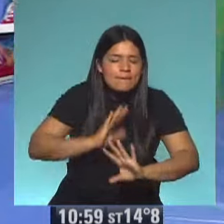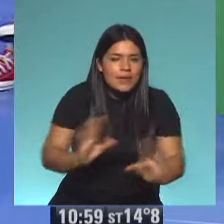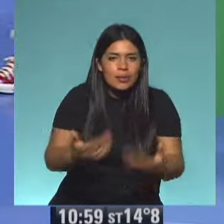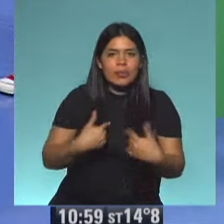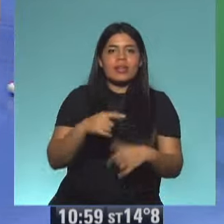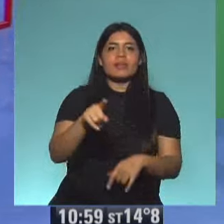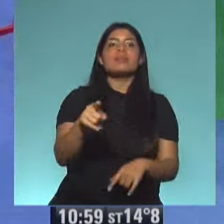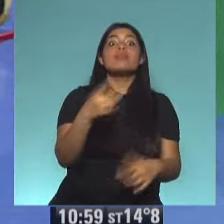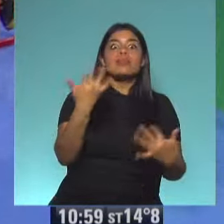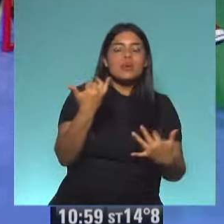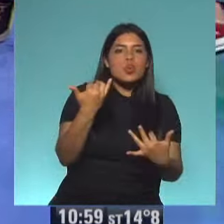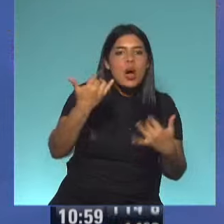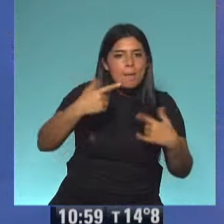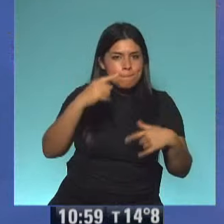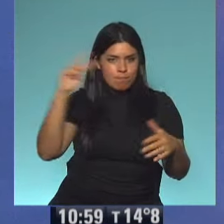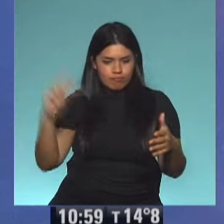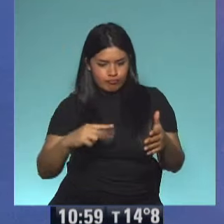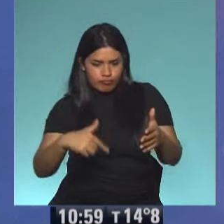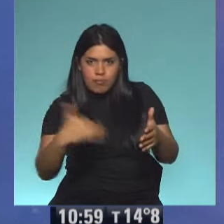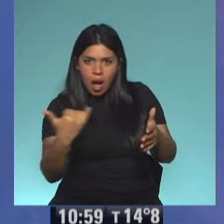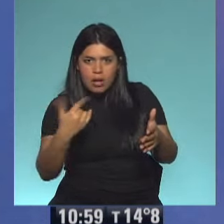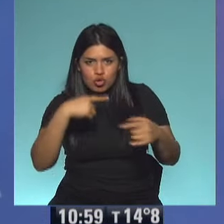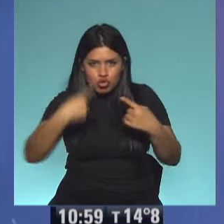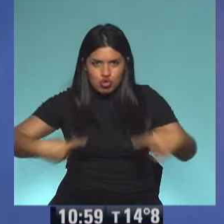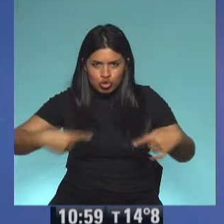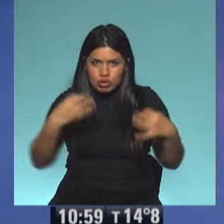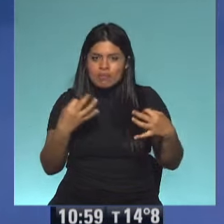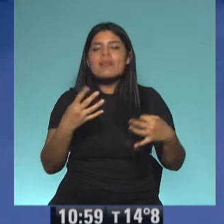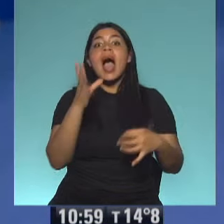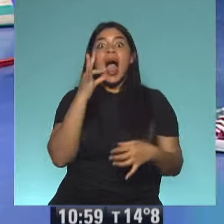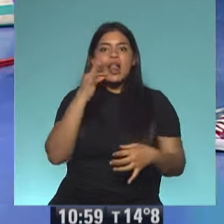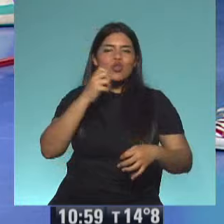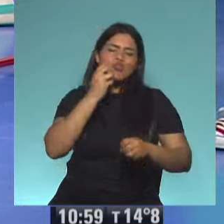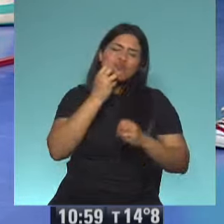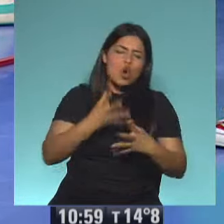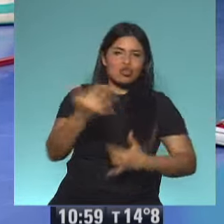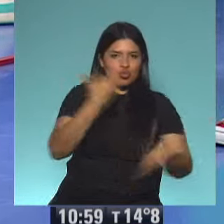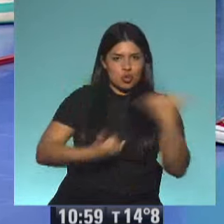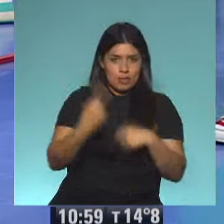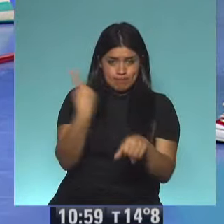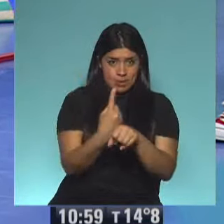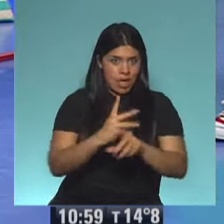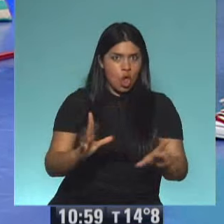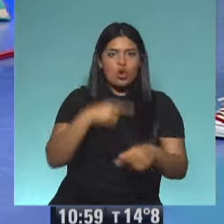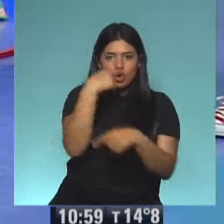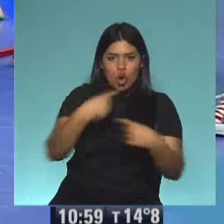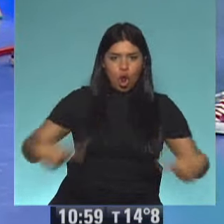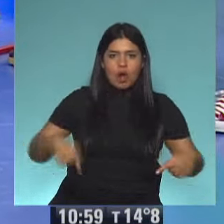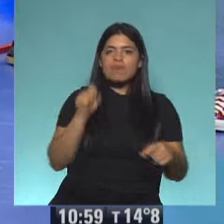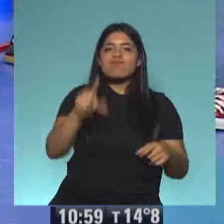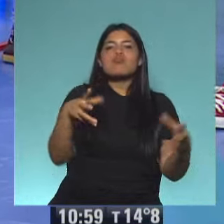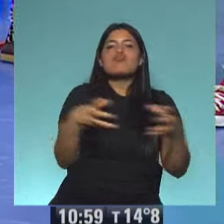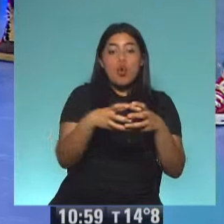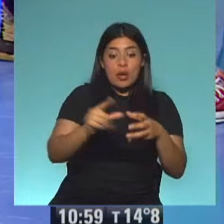bombo, ¿no? Podemos apreciar algo. Me contaron algo muy lindo. Primero los colores. Ya mirando los colores podemos saber que la murga de Atrevidos tiene